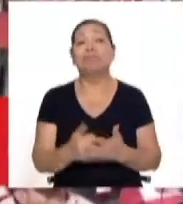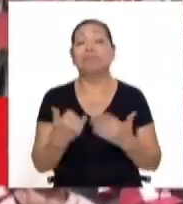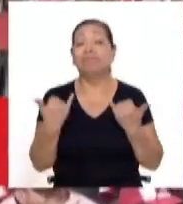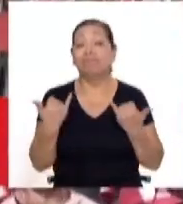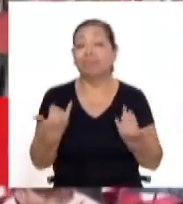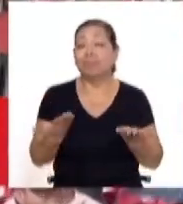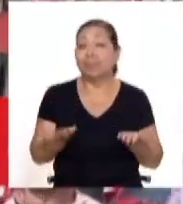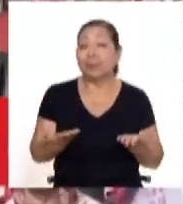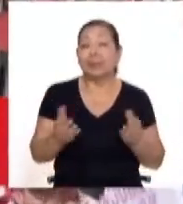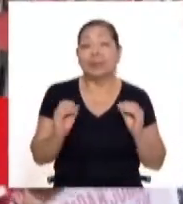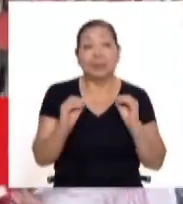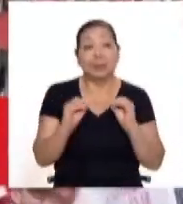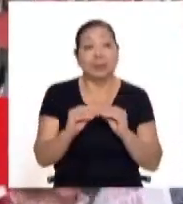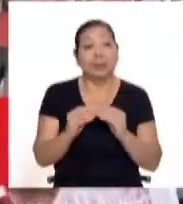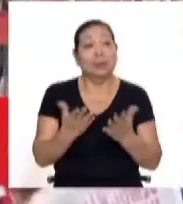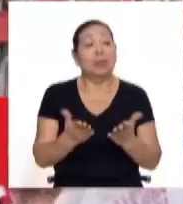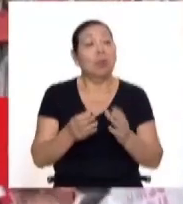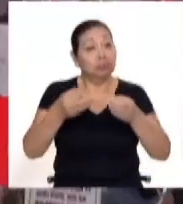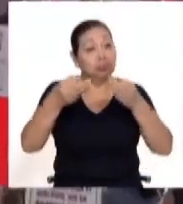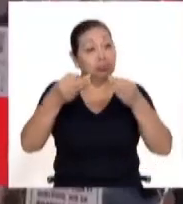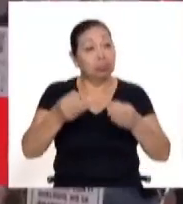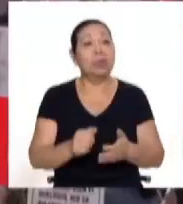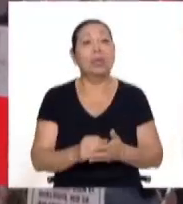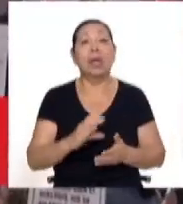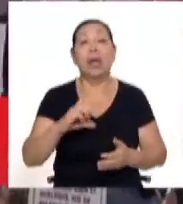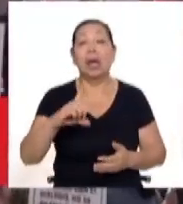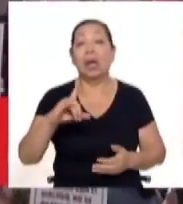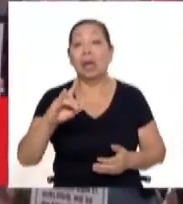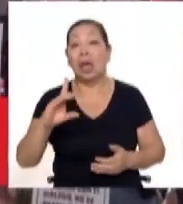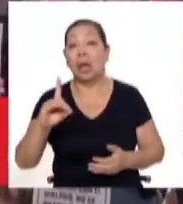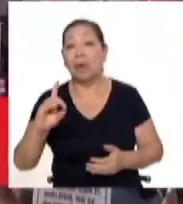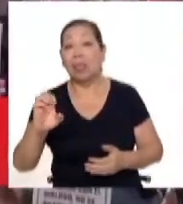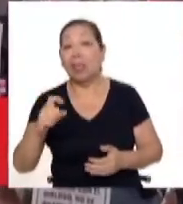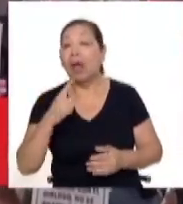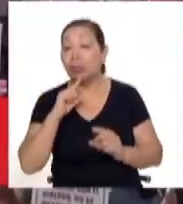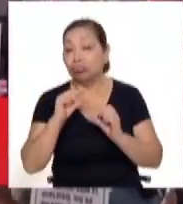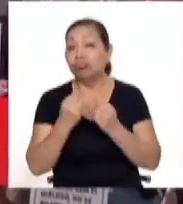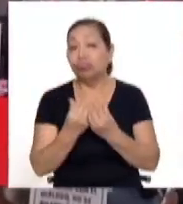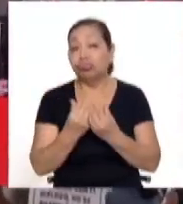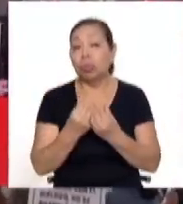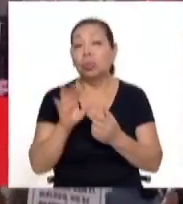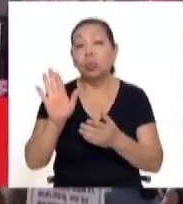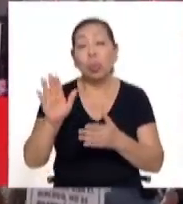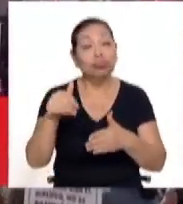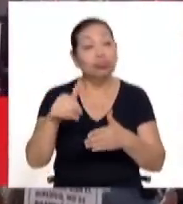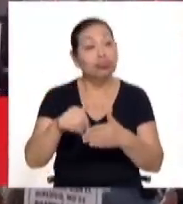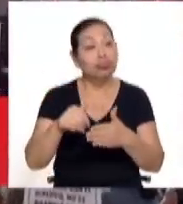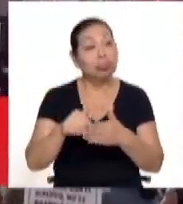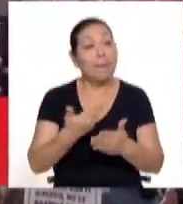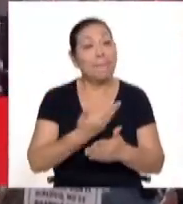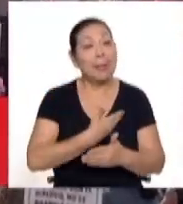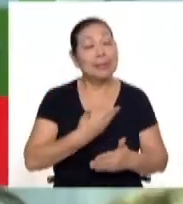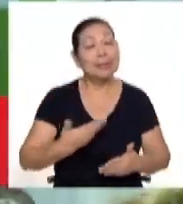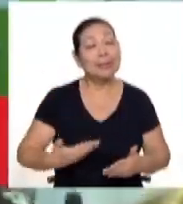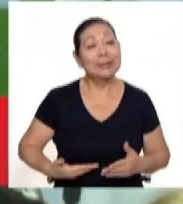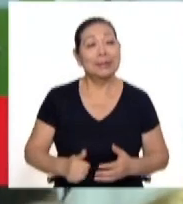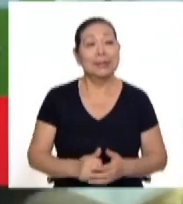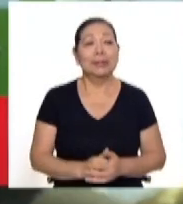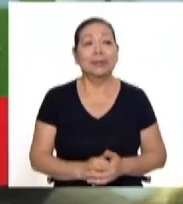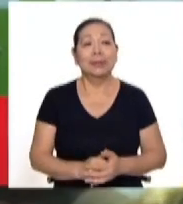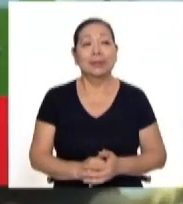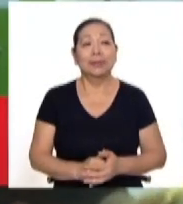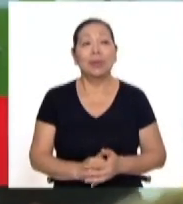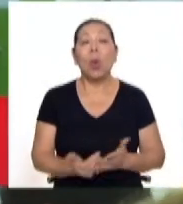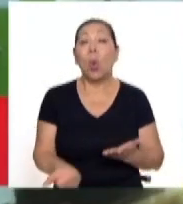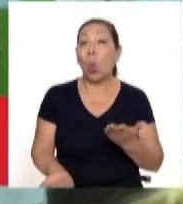Esto ocurría mientras la oficialista Claudia Sheinbaum formalizaba su candidatura presidencial. La